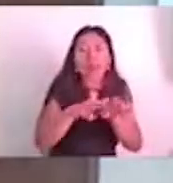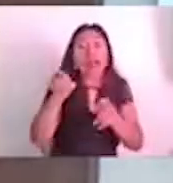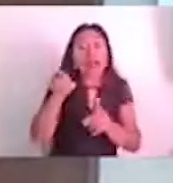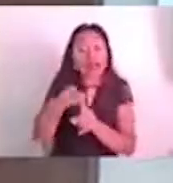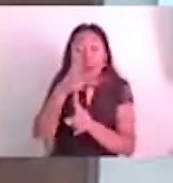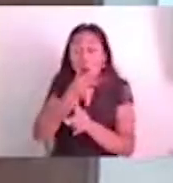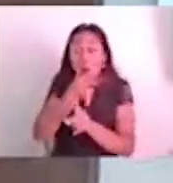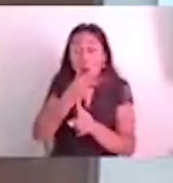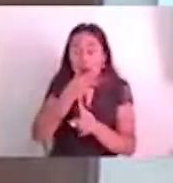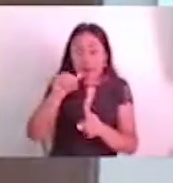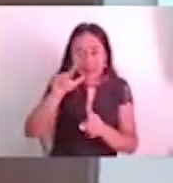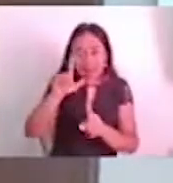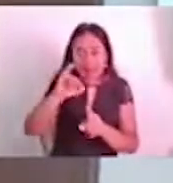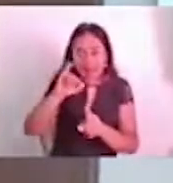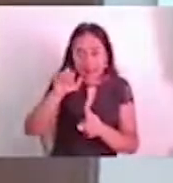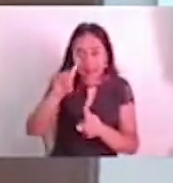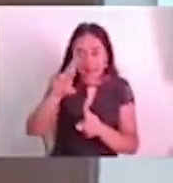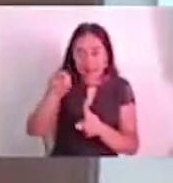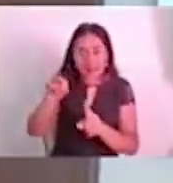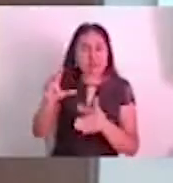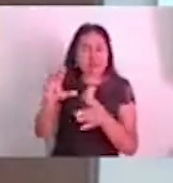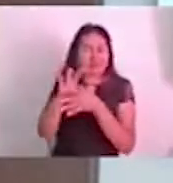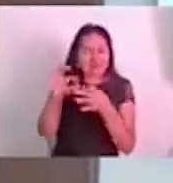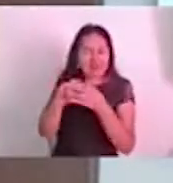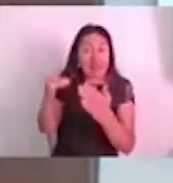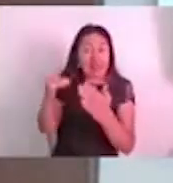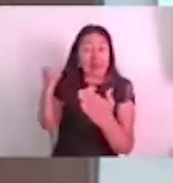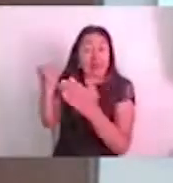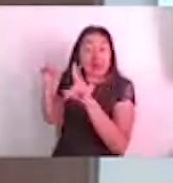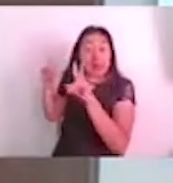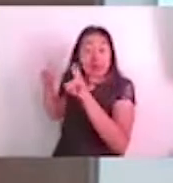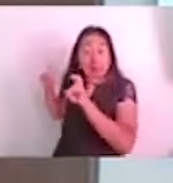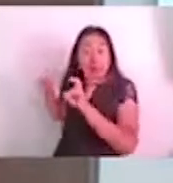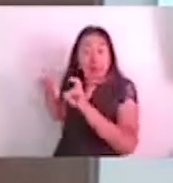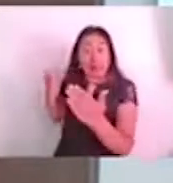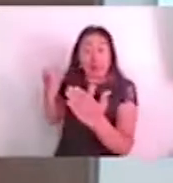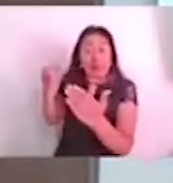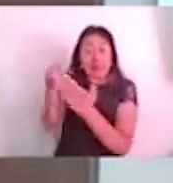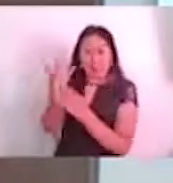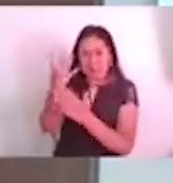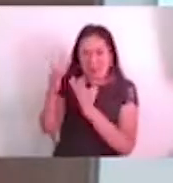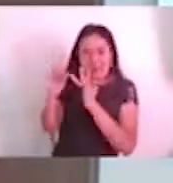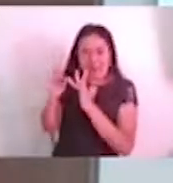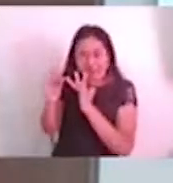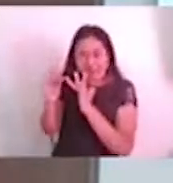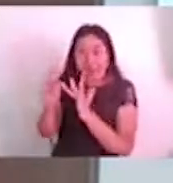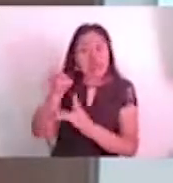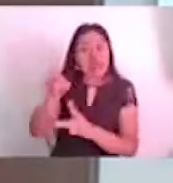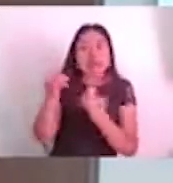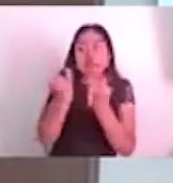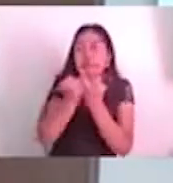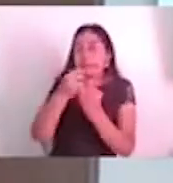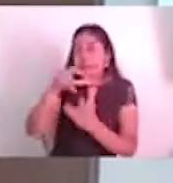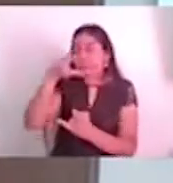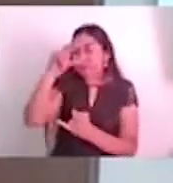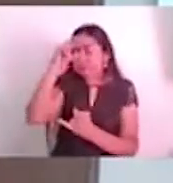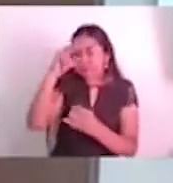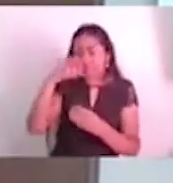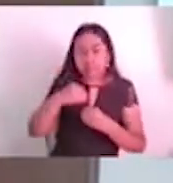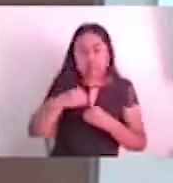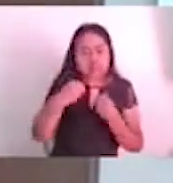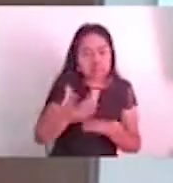estado platicando en estas 4 sesiones, más la erudición que tiene y todo este conocimiento por su